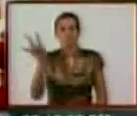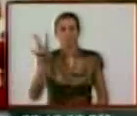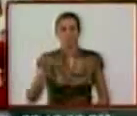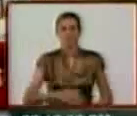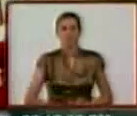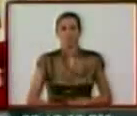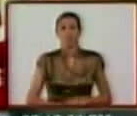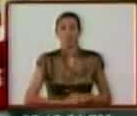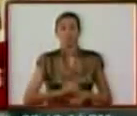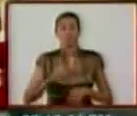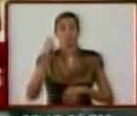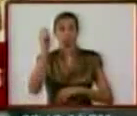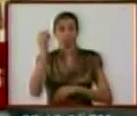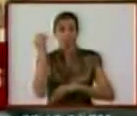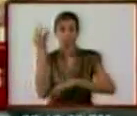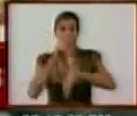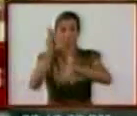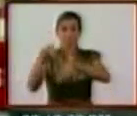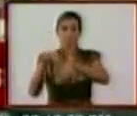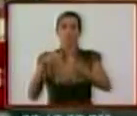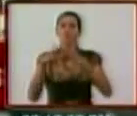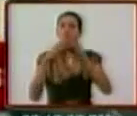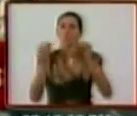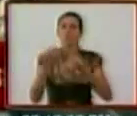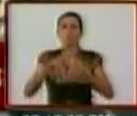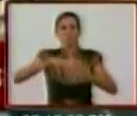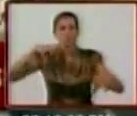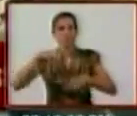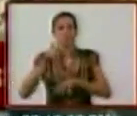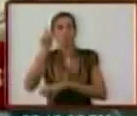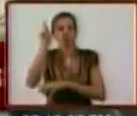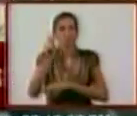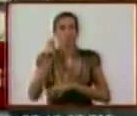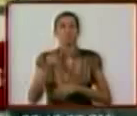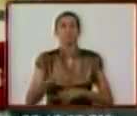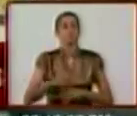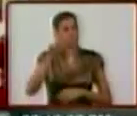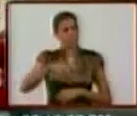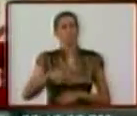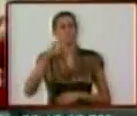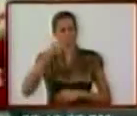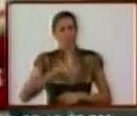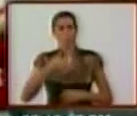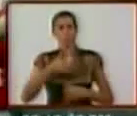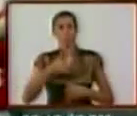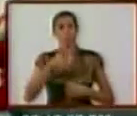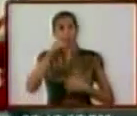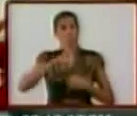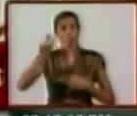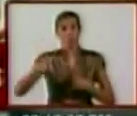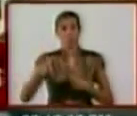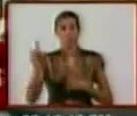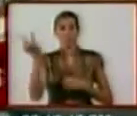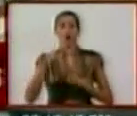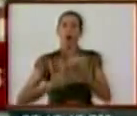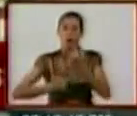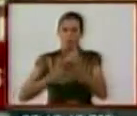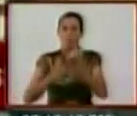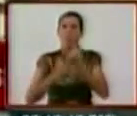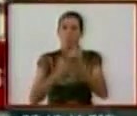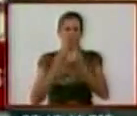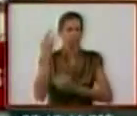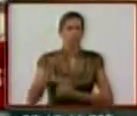la Asamblea Nacional, sus diputados, y estamos seguros que el pueblo venezolano está apoyando y